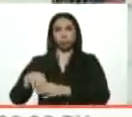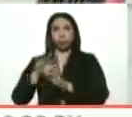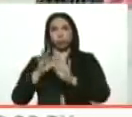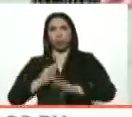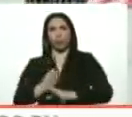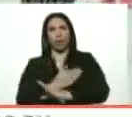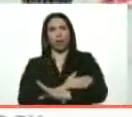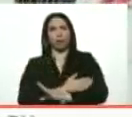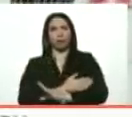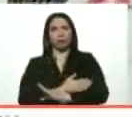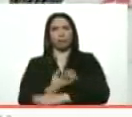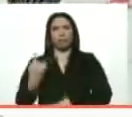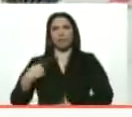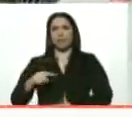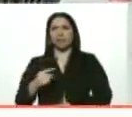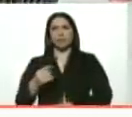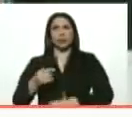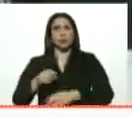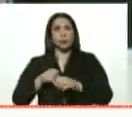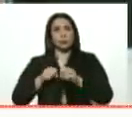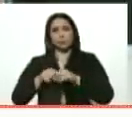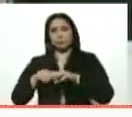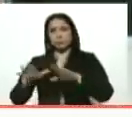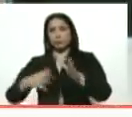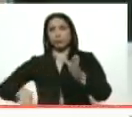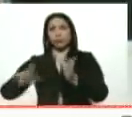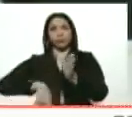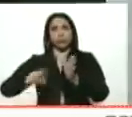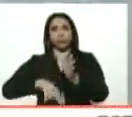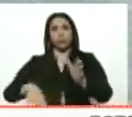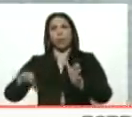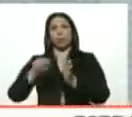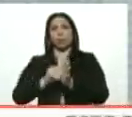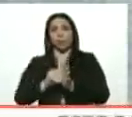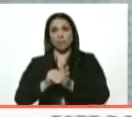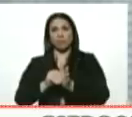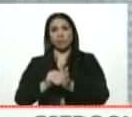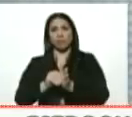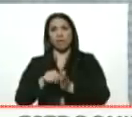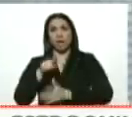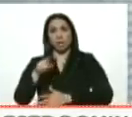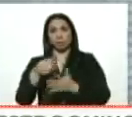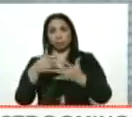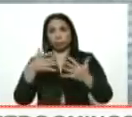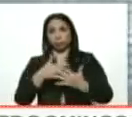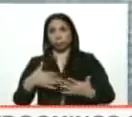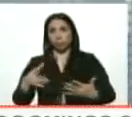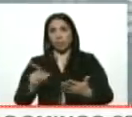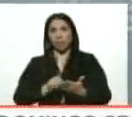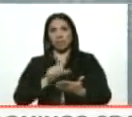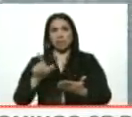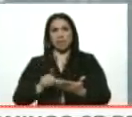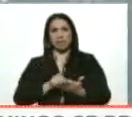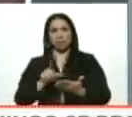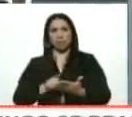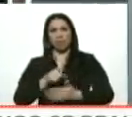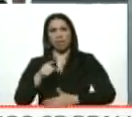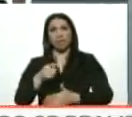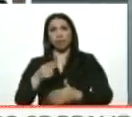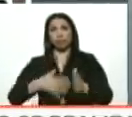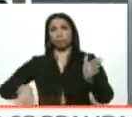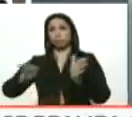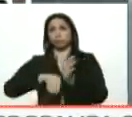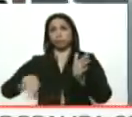temprana han tenido rebrotes importantes. Y está escrito así en la literatura científica, que estos